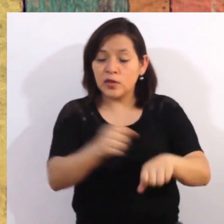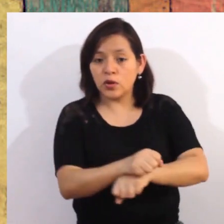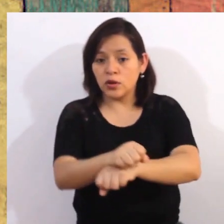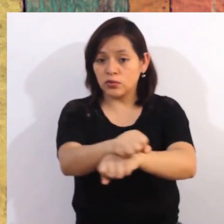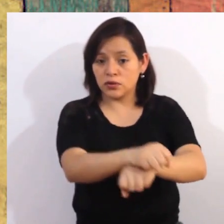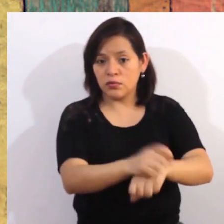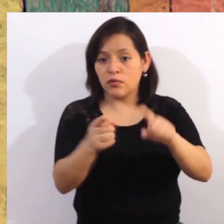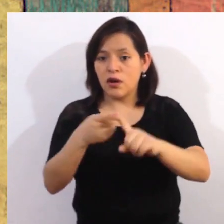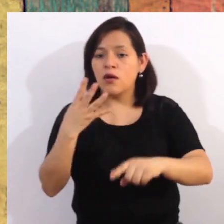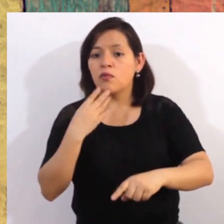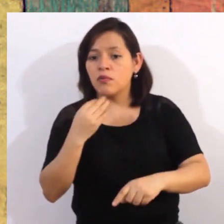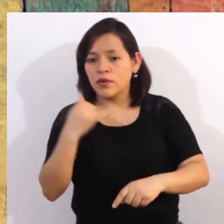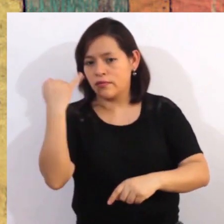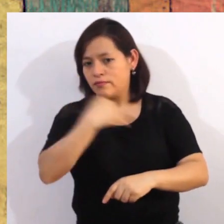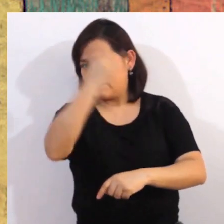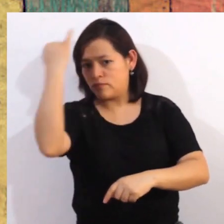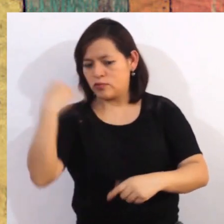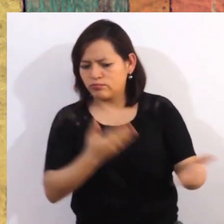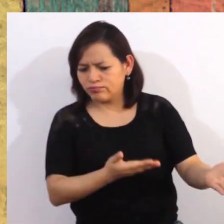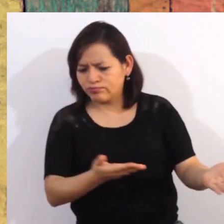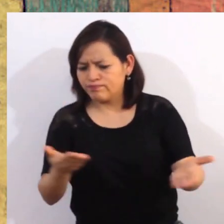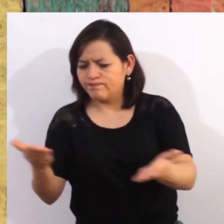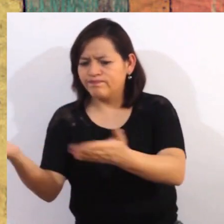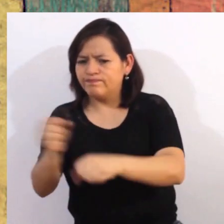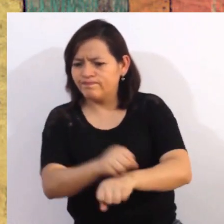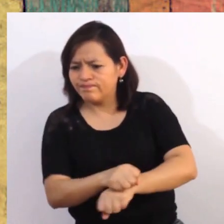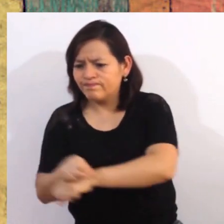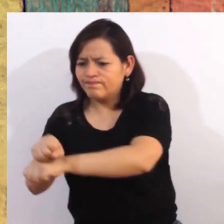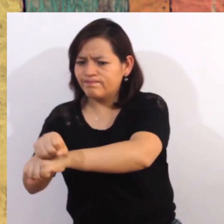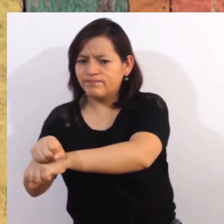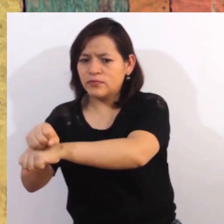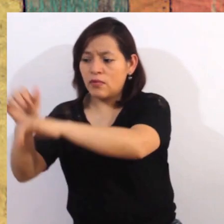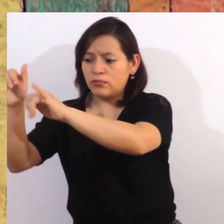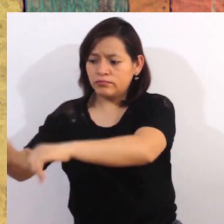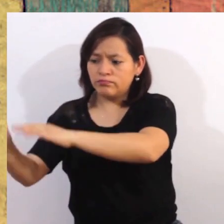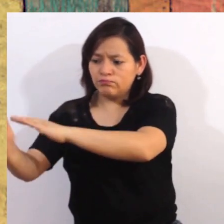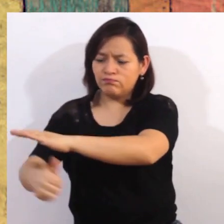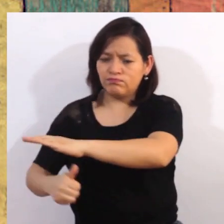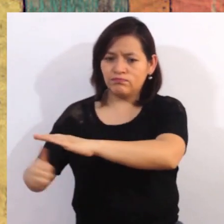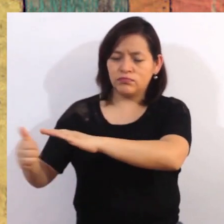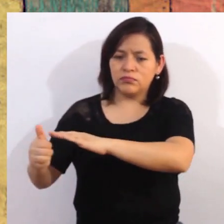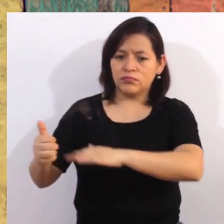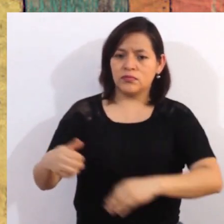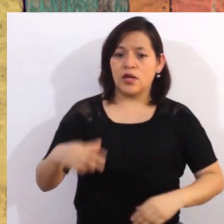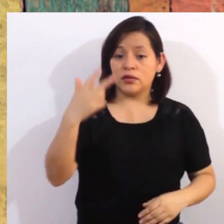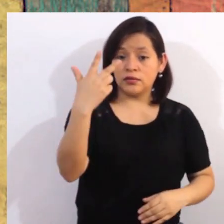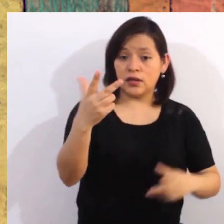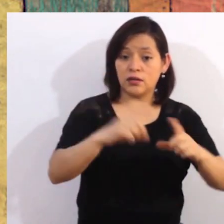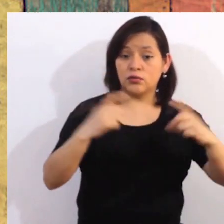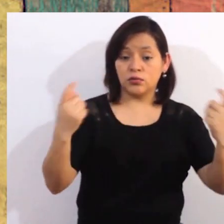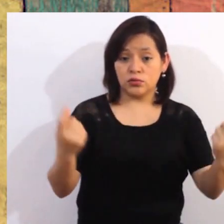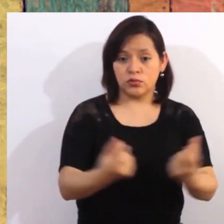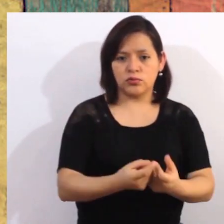Los pobladores fueron transportados a Babilonia en 3 contingentes. La primera vez que vino el ejército